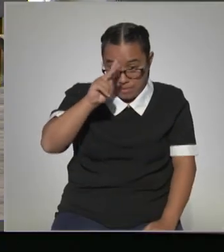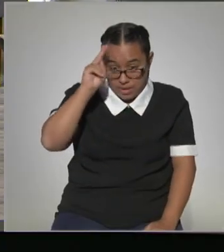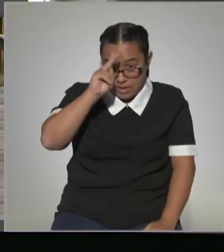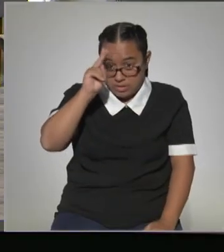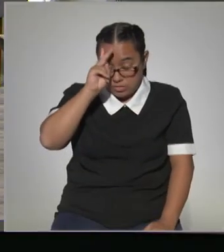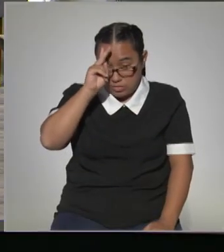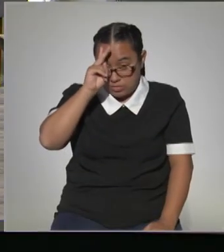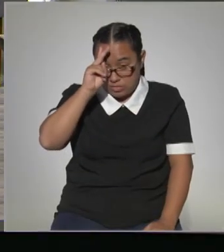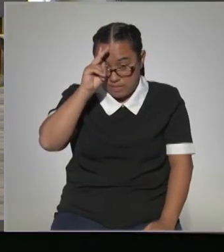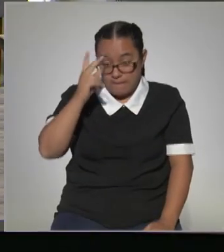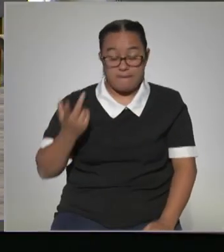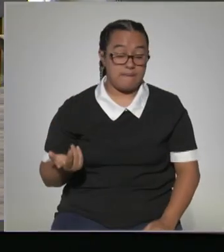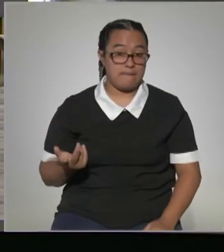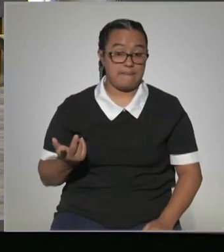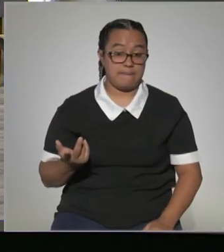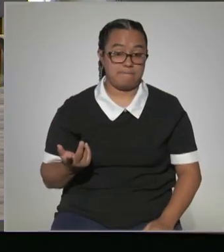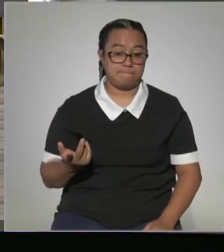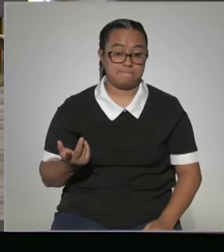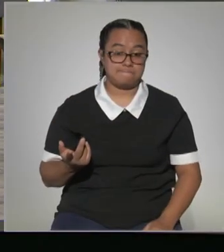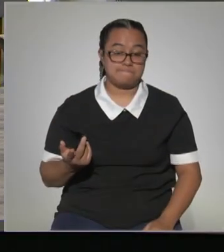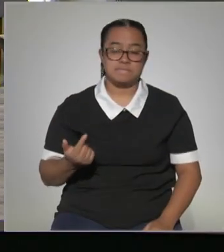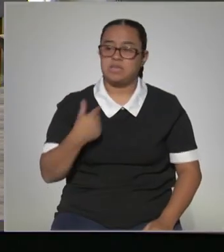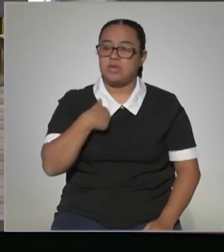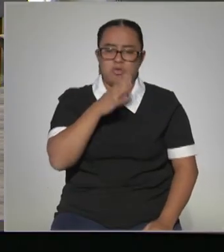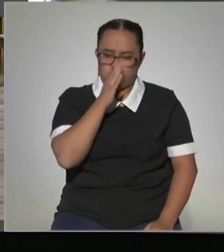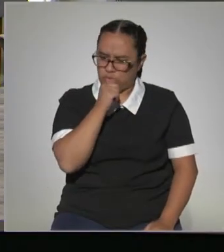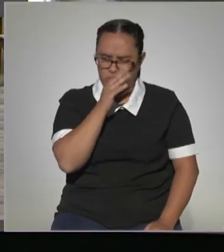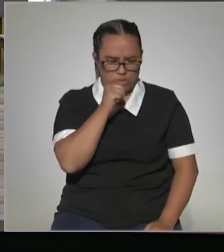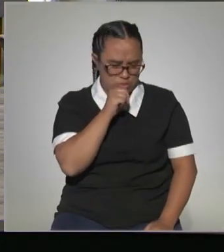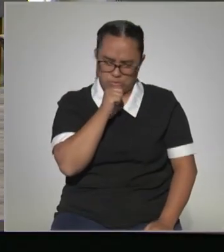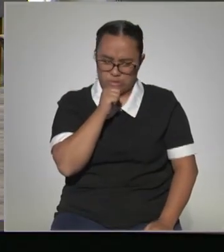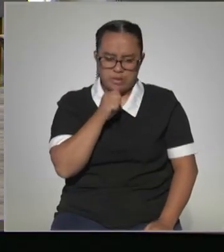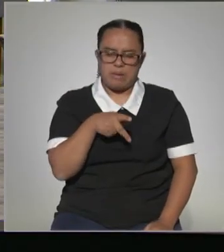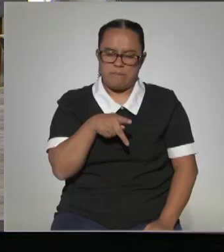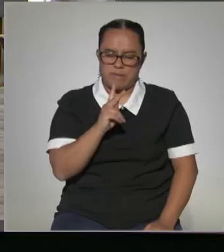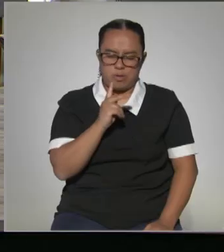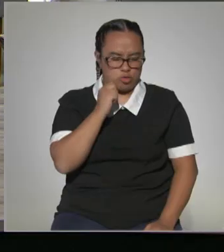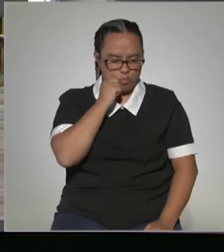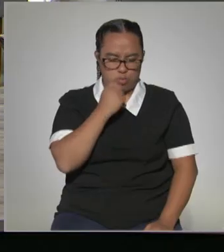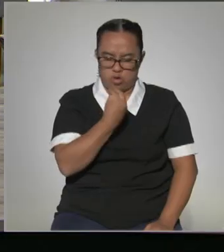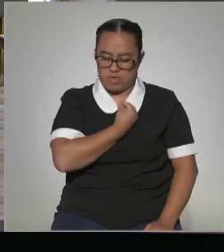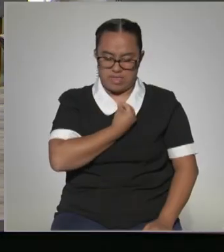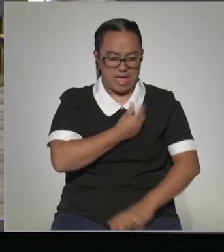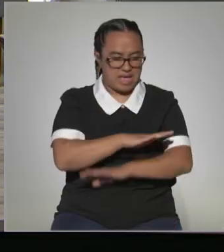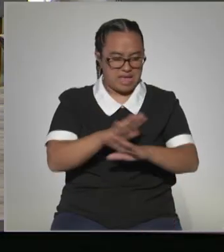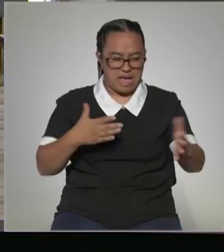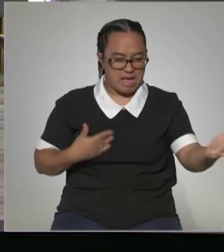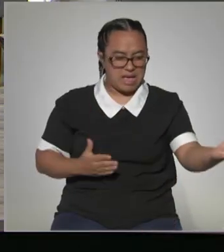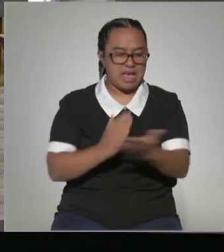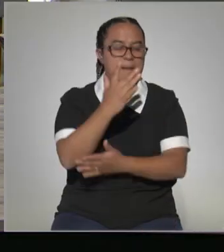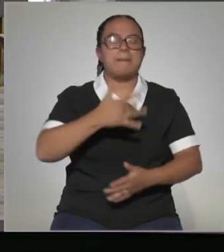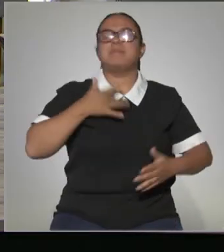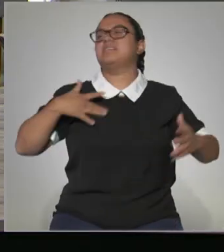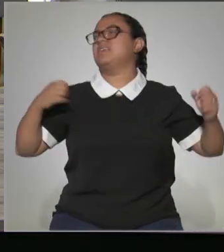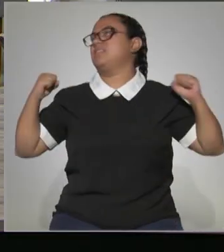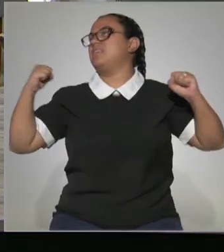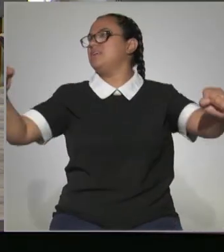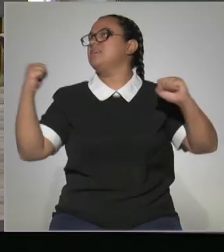volverse adicto, o sea, ya no puedo más, pero si aguanto, lo cruzo y voy a sentir la gloria. Entonces,